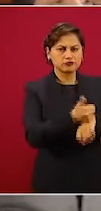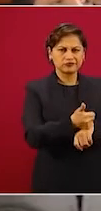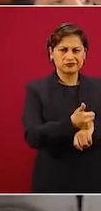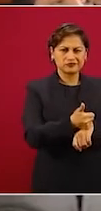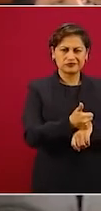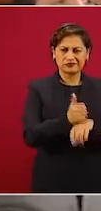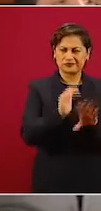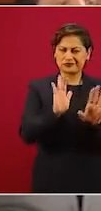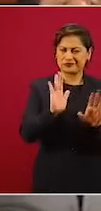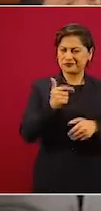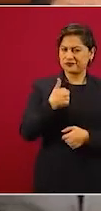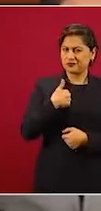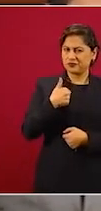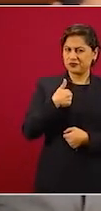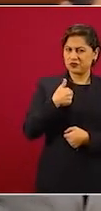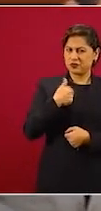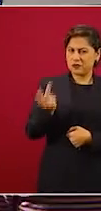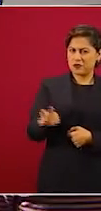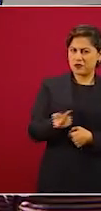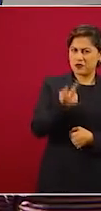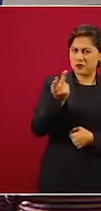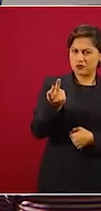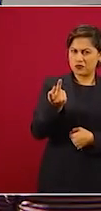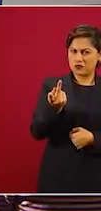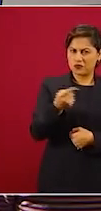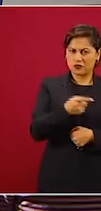que ya no hay monopolios